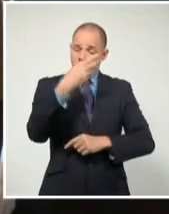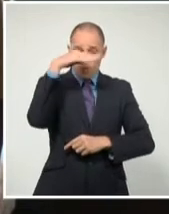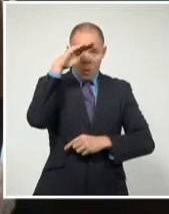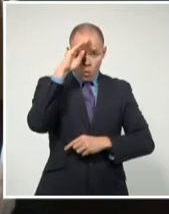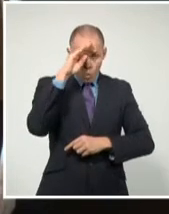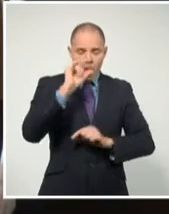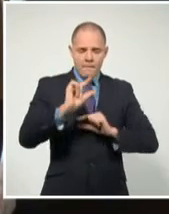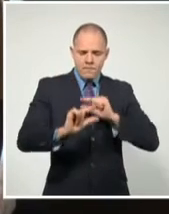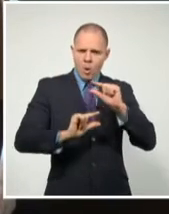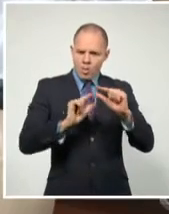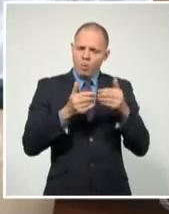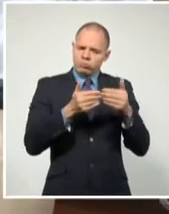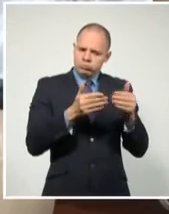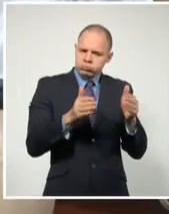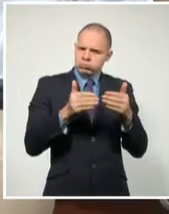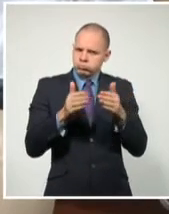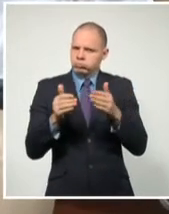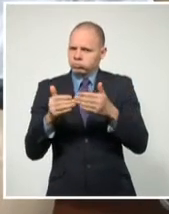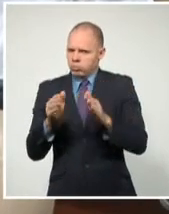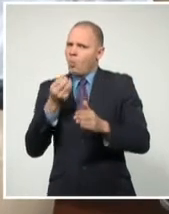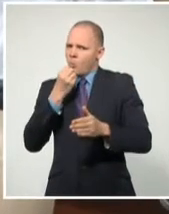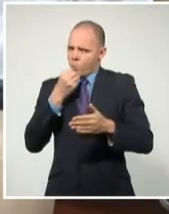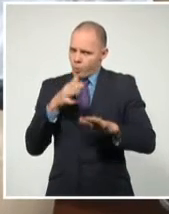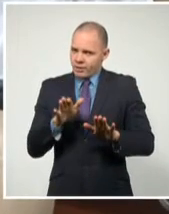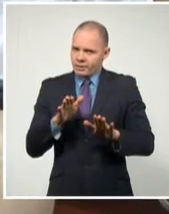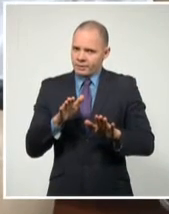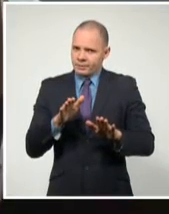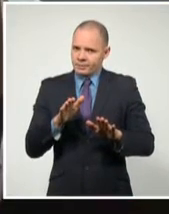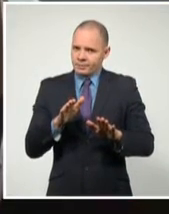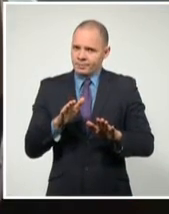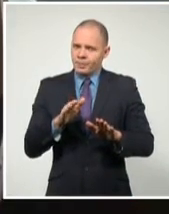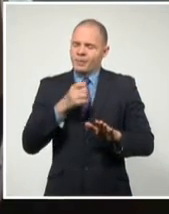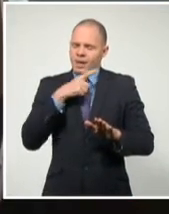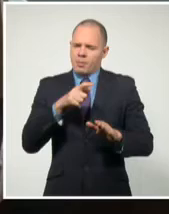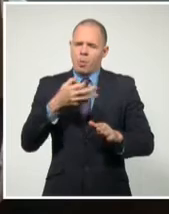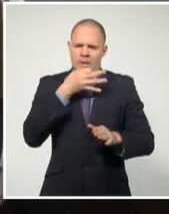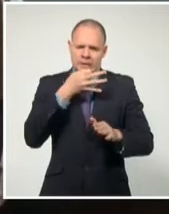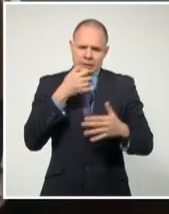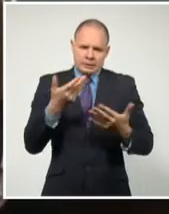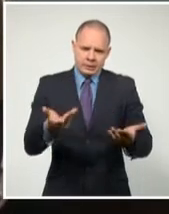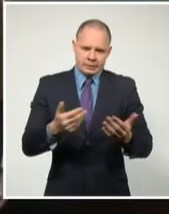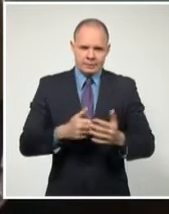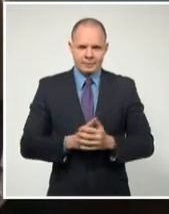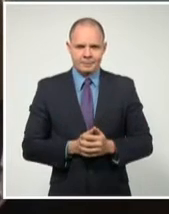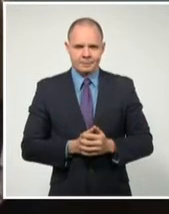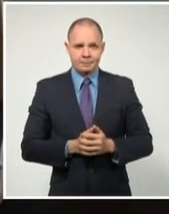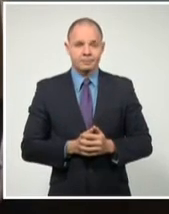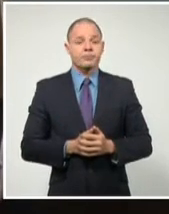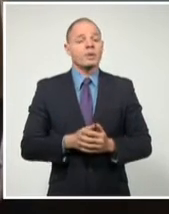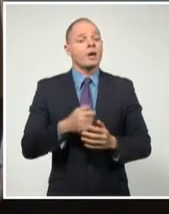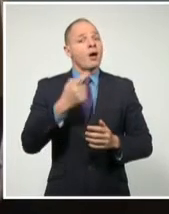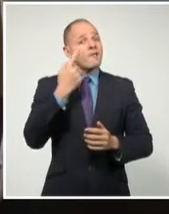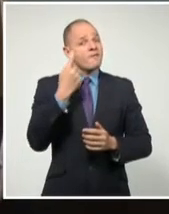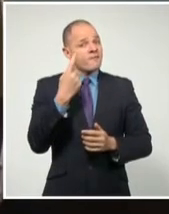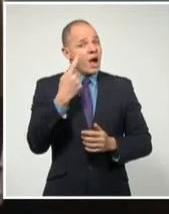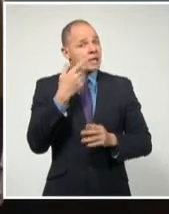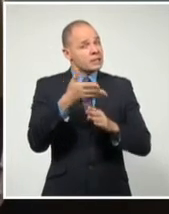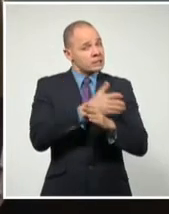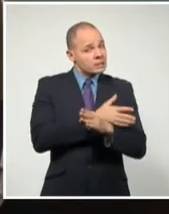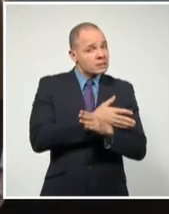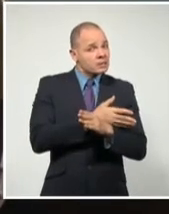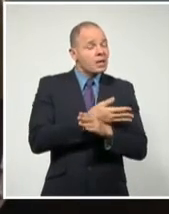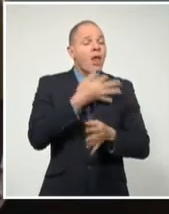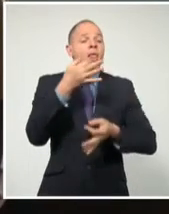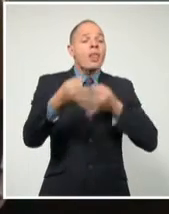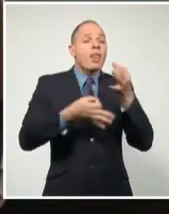pandemia con una mayor incidencia que en Cuba. En este escenario es preciso definir y consensuar